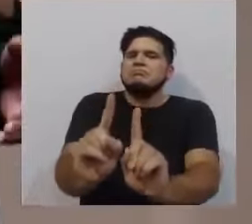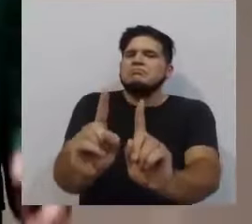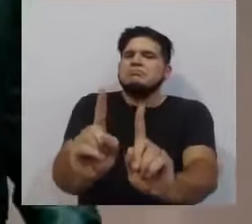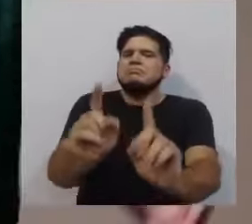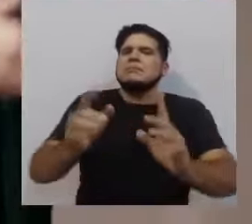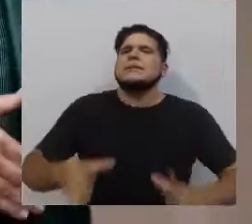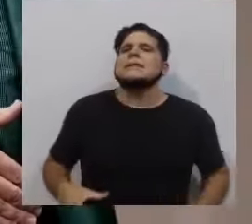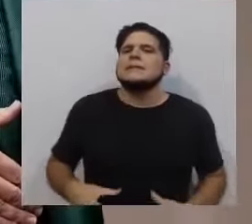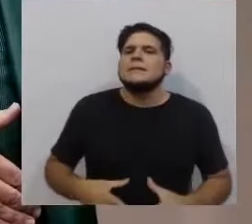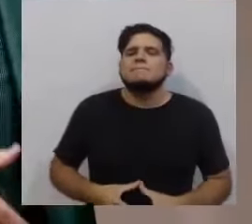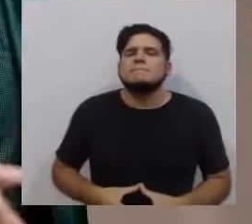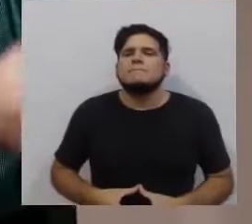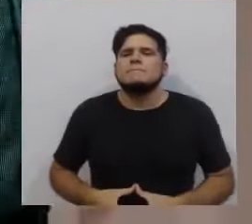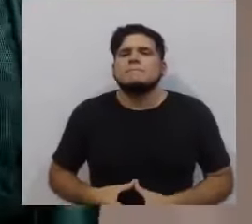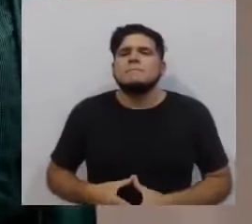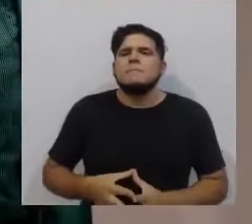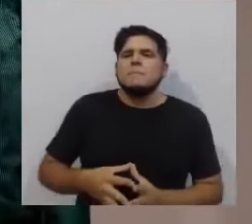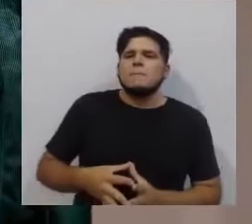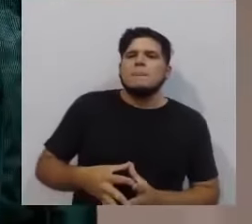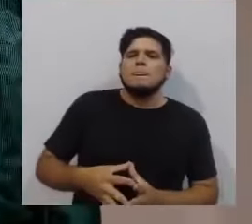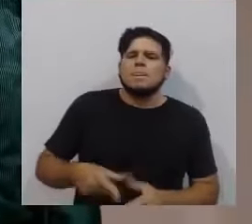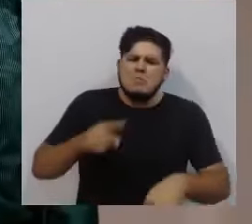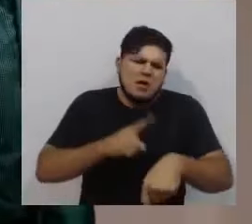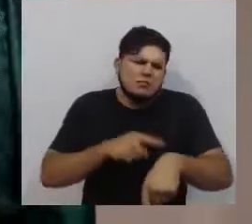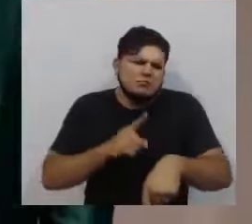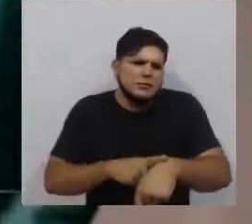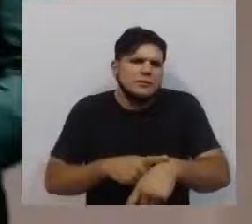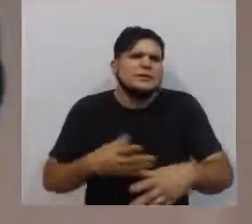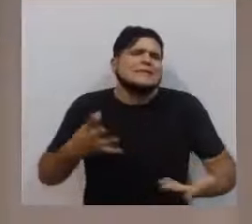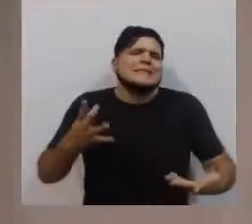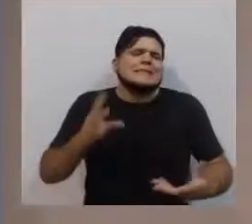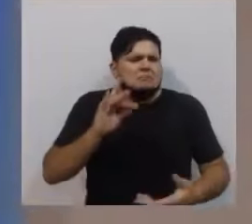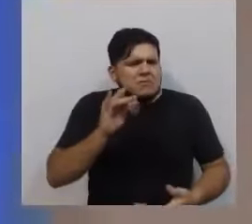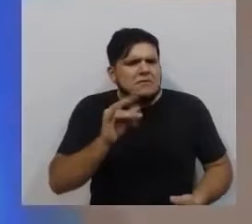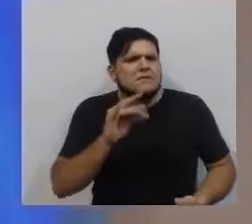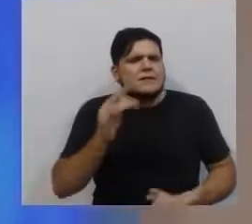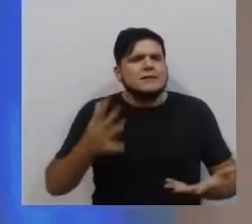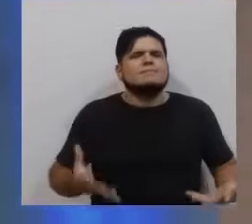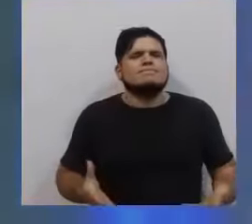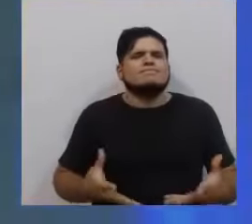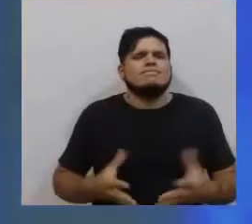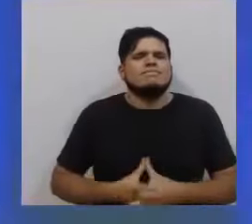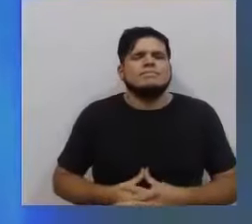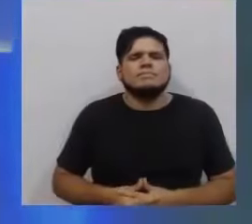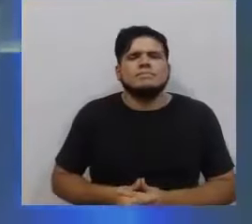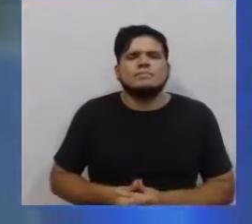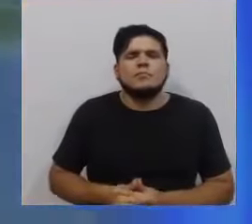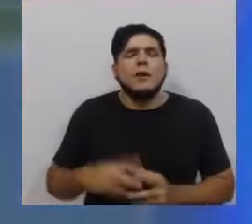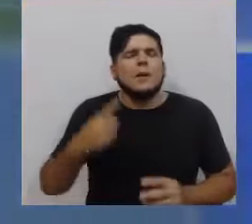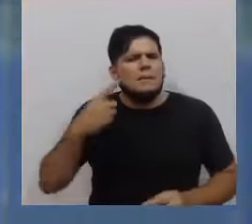después de ese proceso viene el diluvio por lo tanto la corrupción el mal la